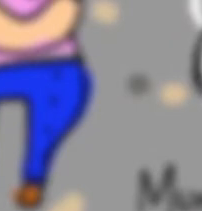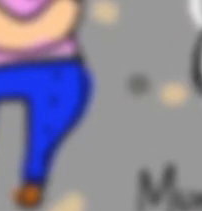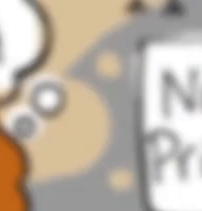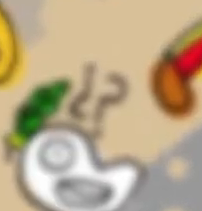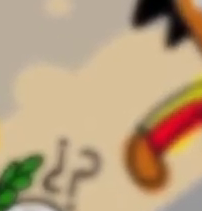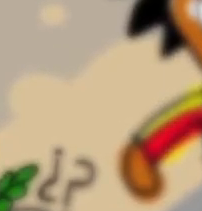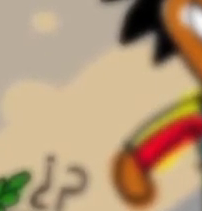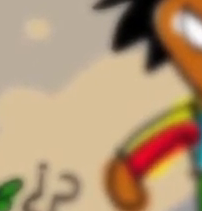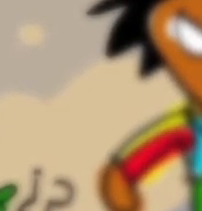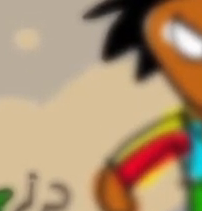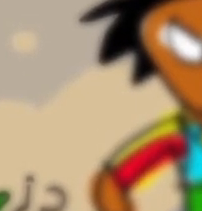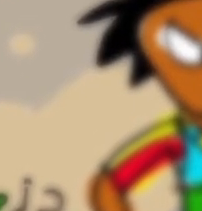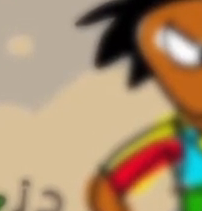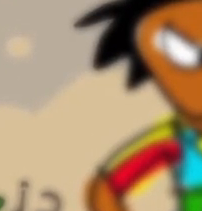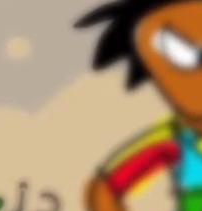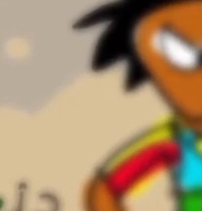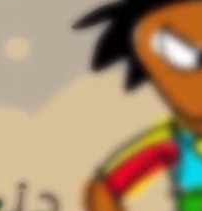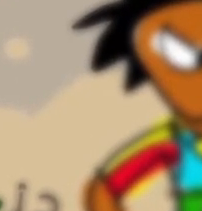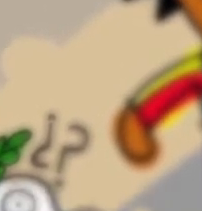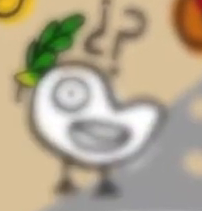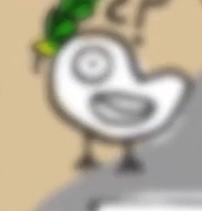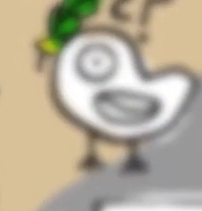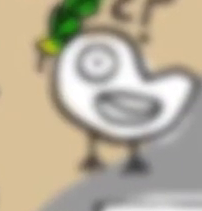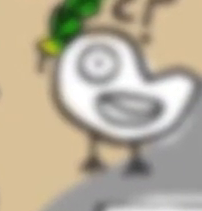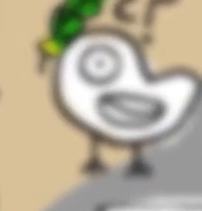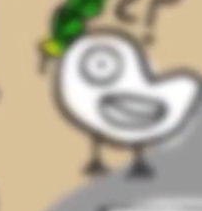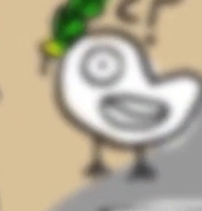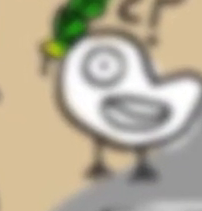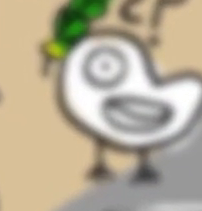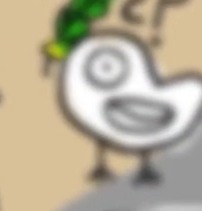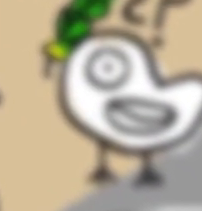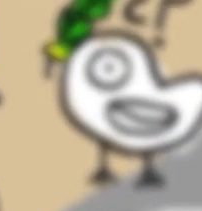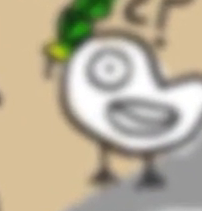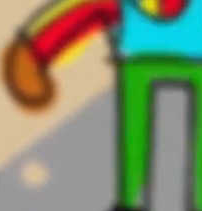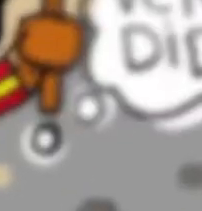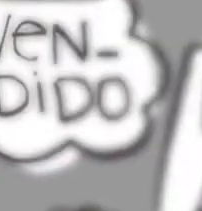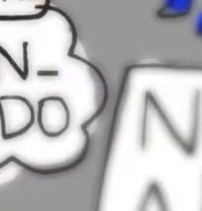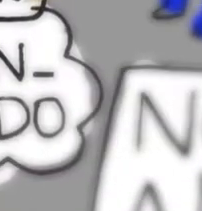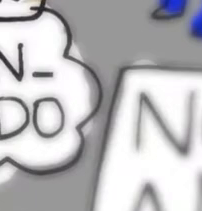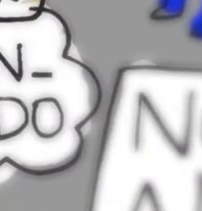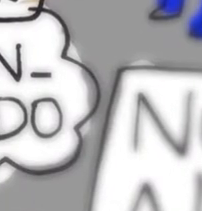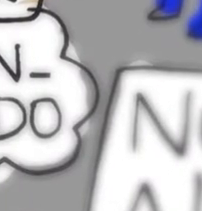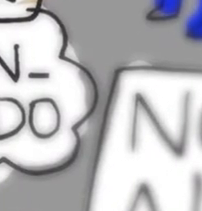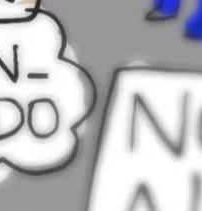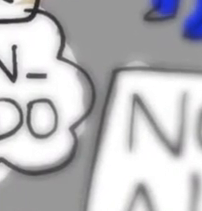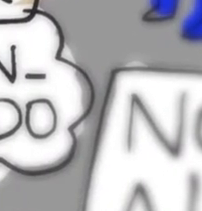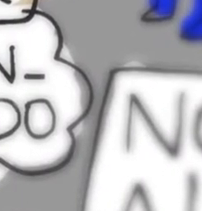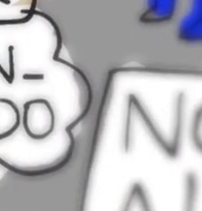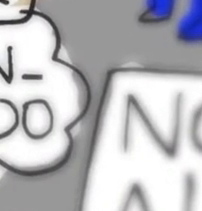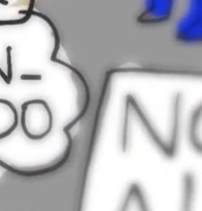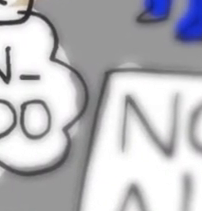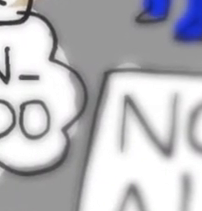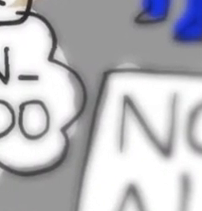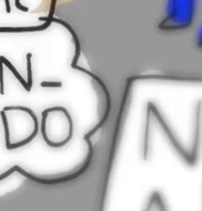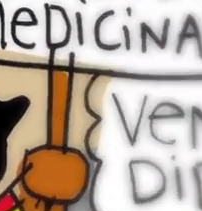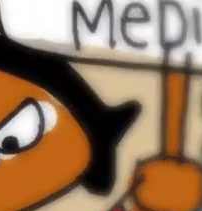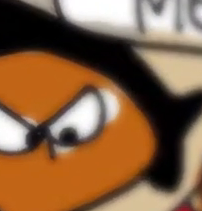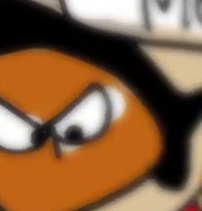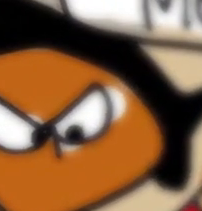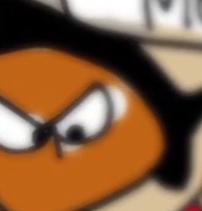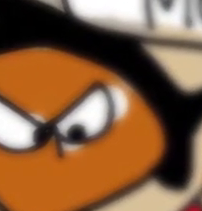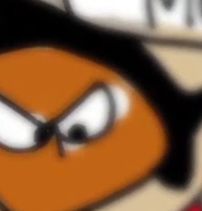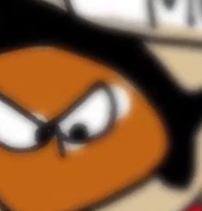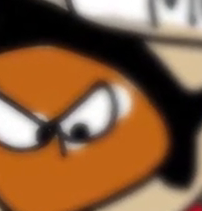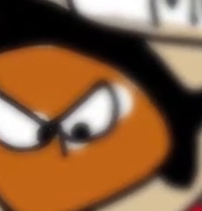nosotros dijimos, bueno, qué montón de cargas tenemos, ¿verdad? Todos los que salimos a encontrarnos por un mundo mejor. Y entonces, ¿por qué